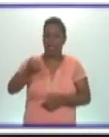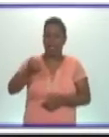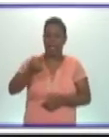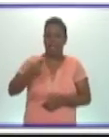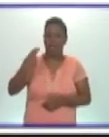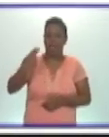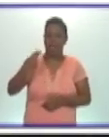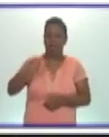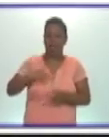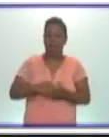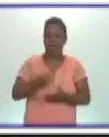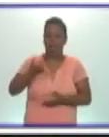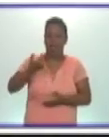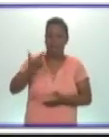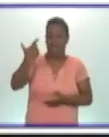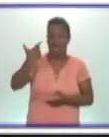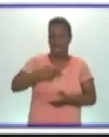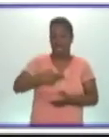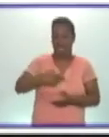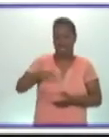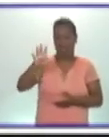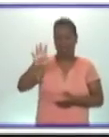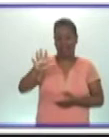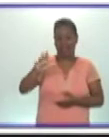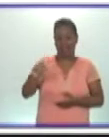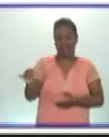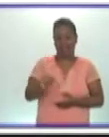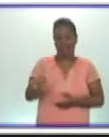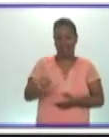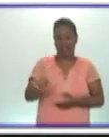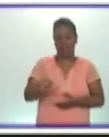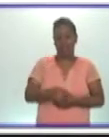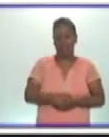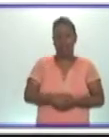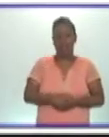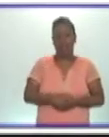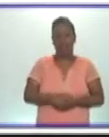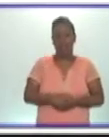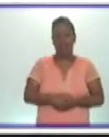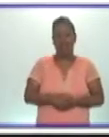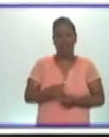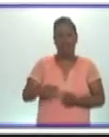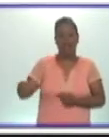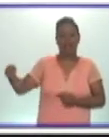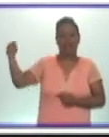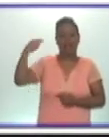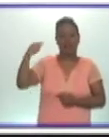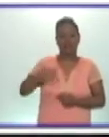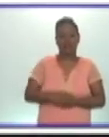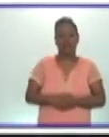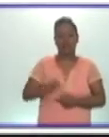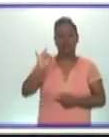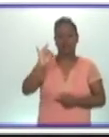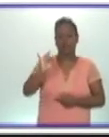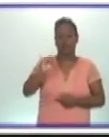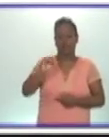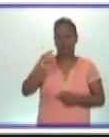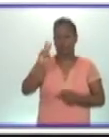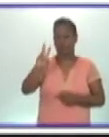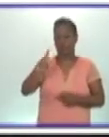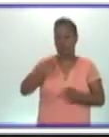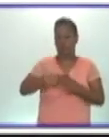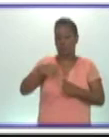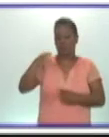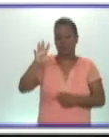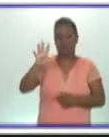por a la quinta. Esto es igual a la misma base elevado a la suma de sus exponentes. 2 más 5,